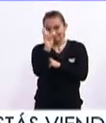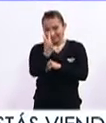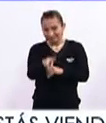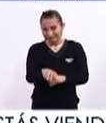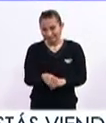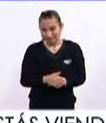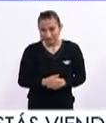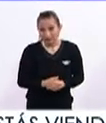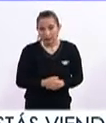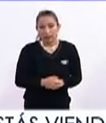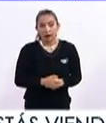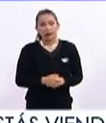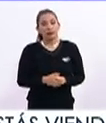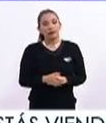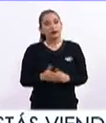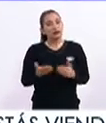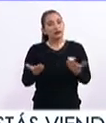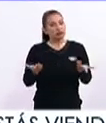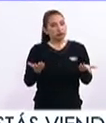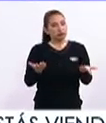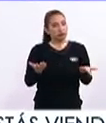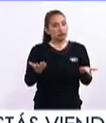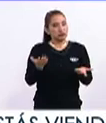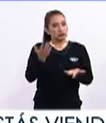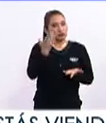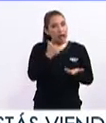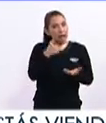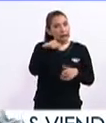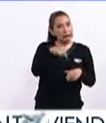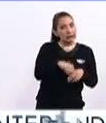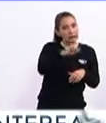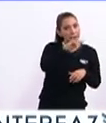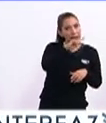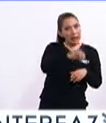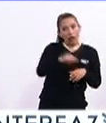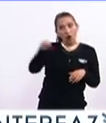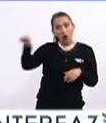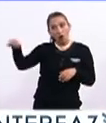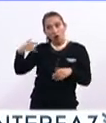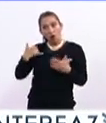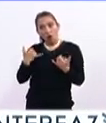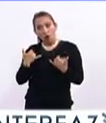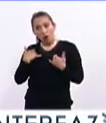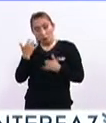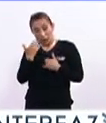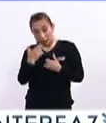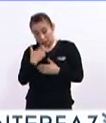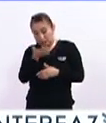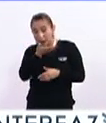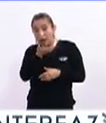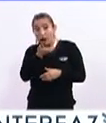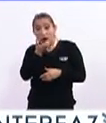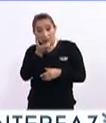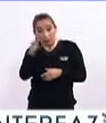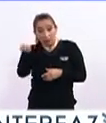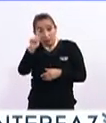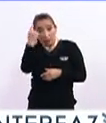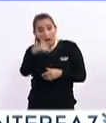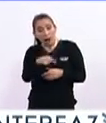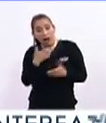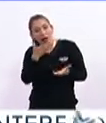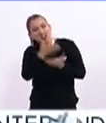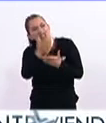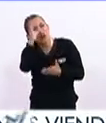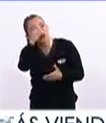Ciertamente que no hay, me parece a mí, ni en el Politécnico, ni en la juventud en general, un hábito del